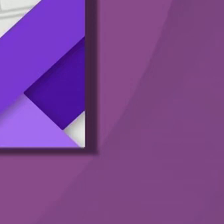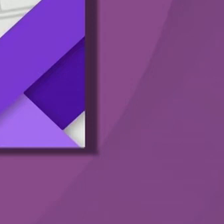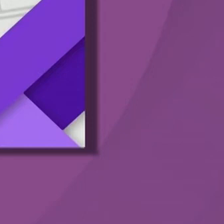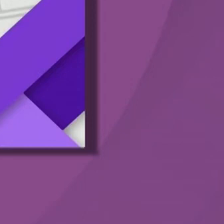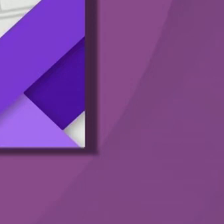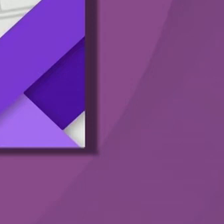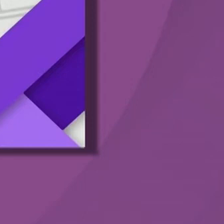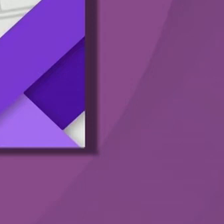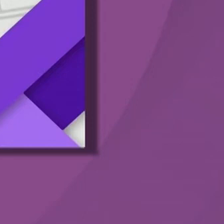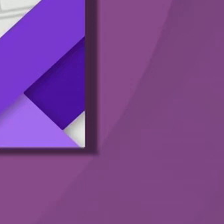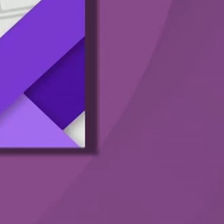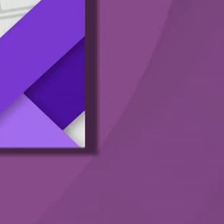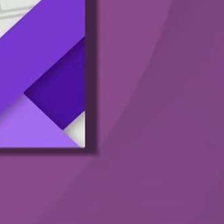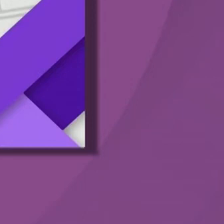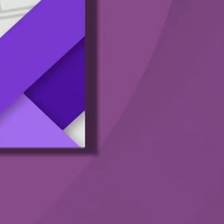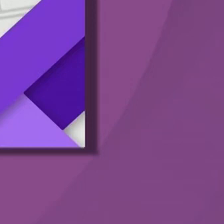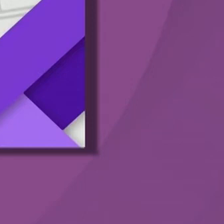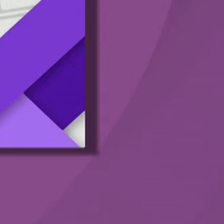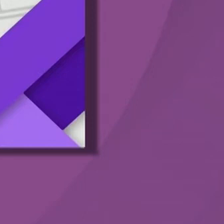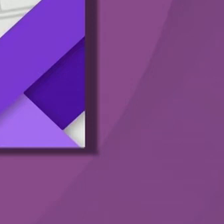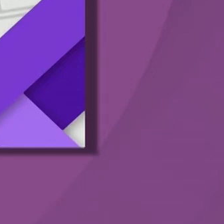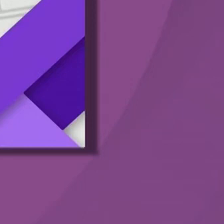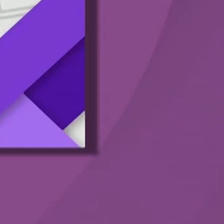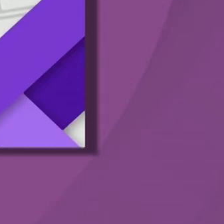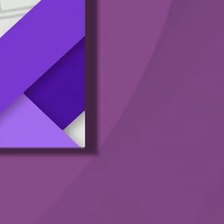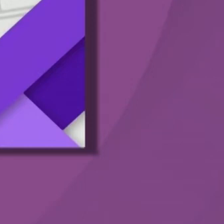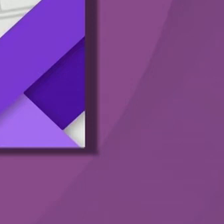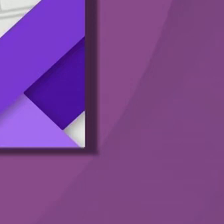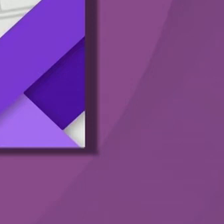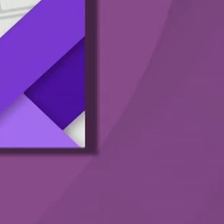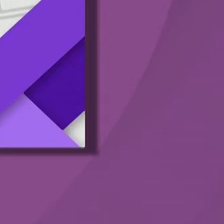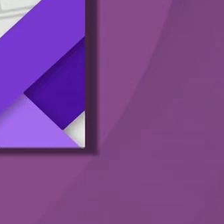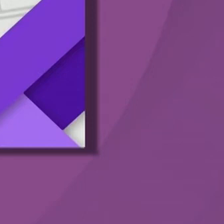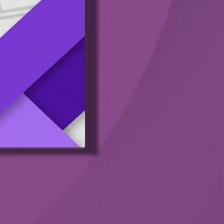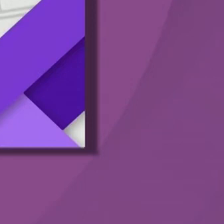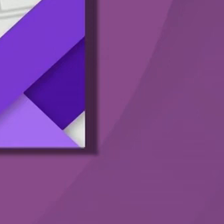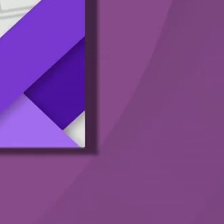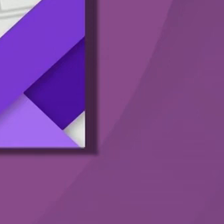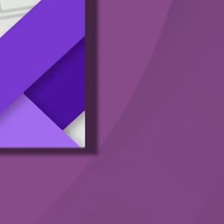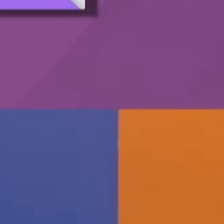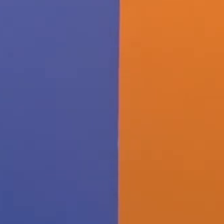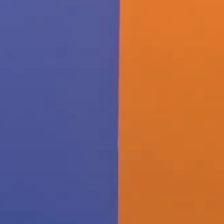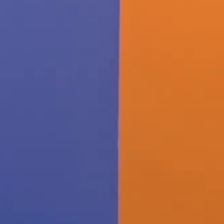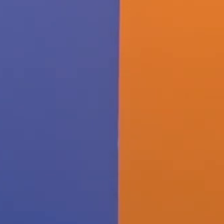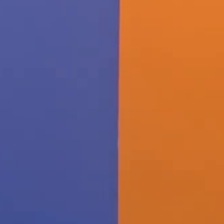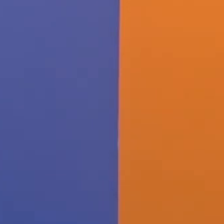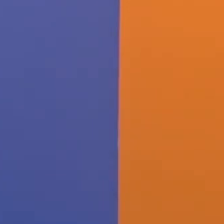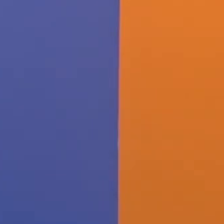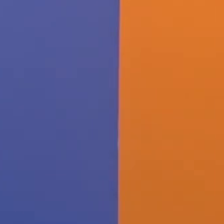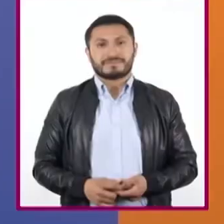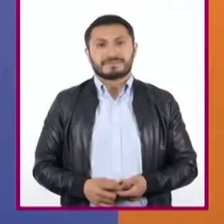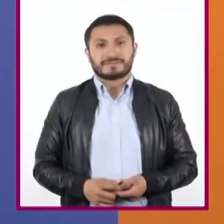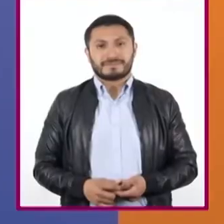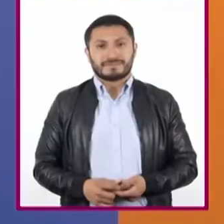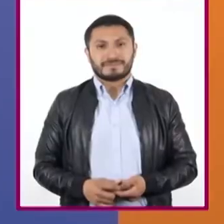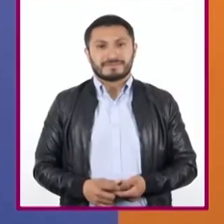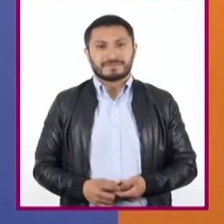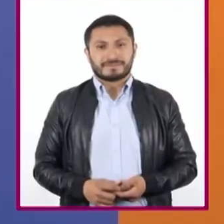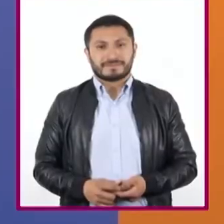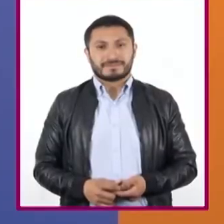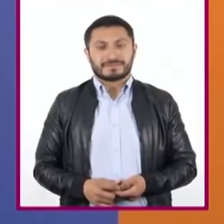justificar ciertas decisiones de las cuales no están convencidas o convencidos. ¿Qué les parece